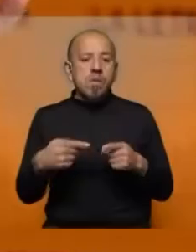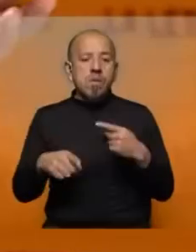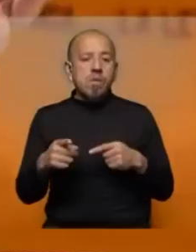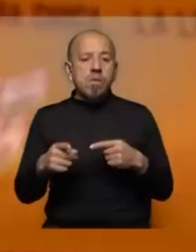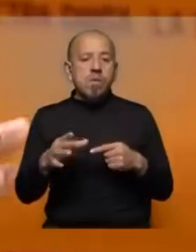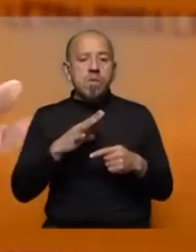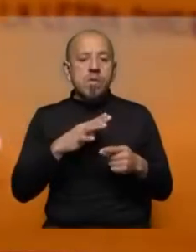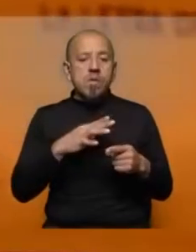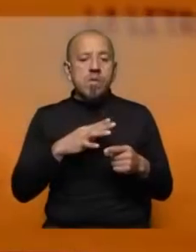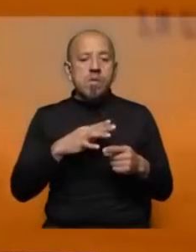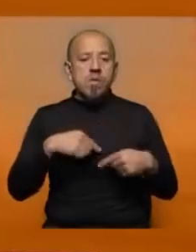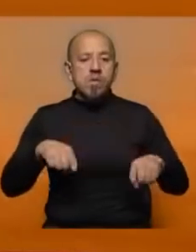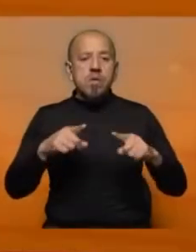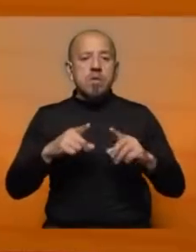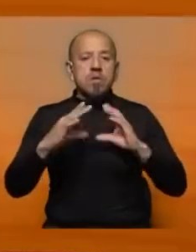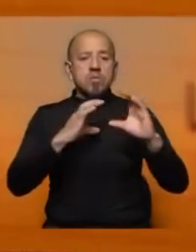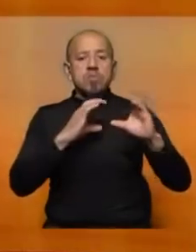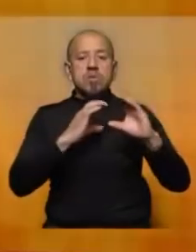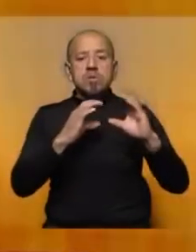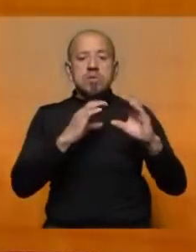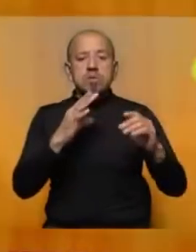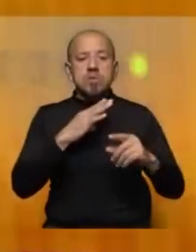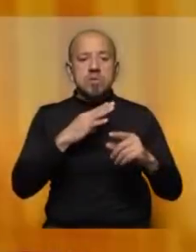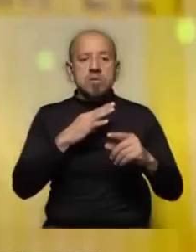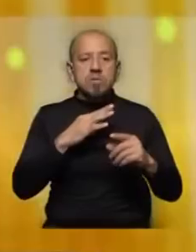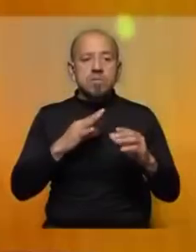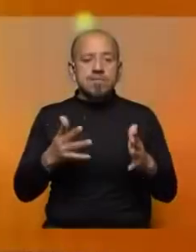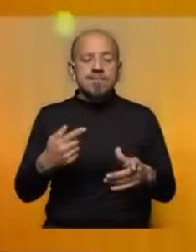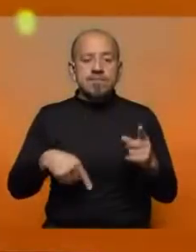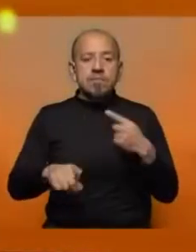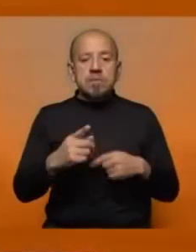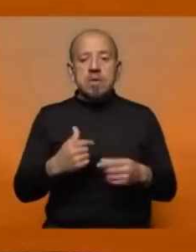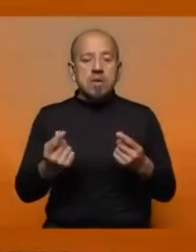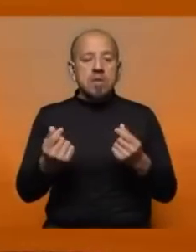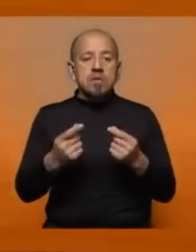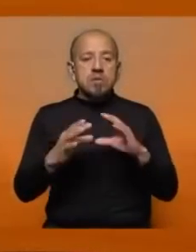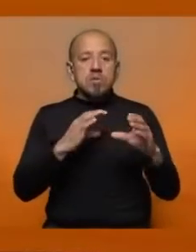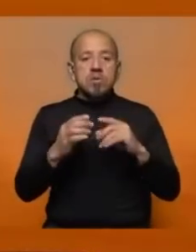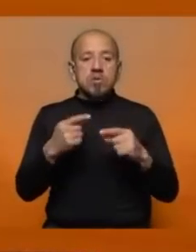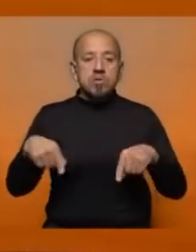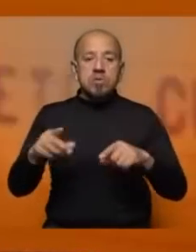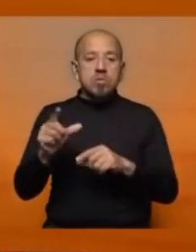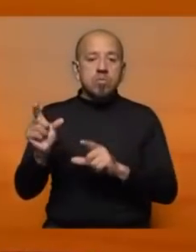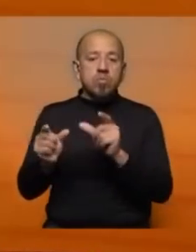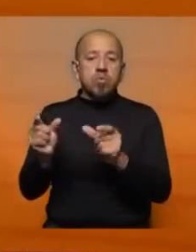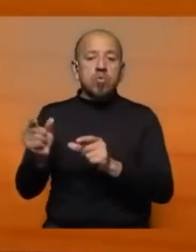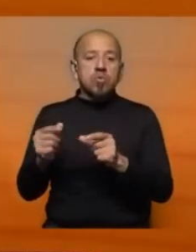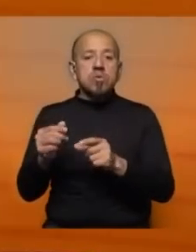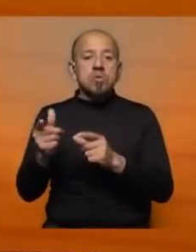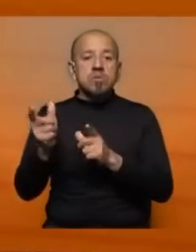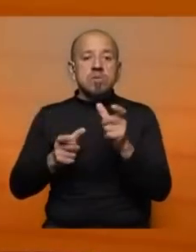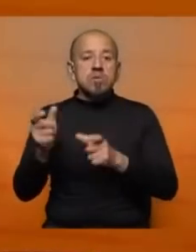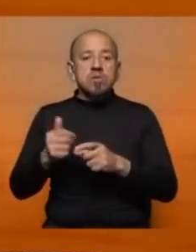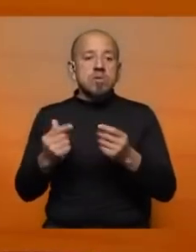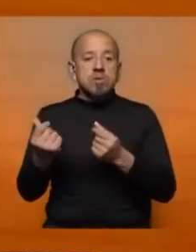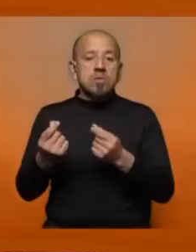feudales dueños de los medios de comunicación tenemos una concentración brutal de los medios de comunicación en pocas manos y esa gente también maneja dinero